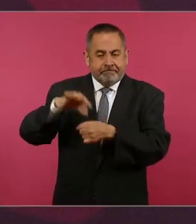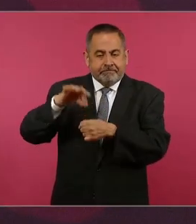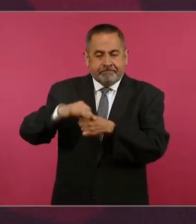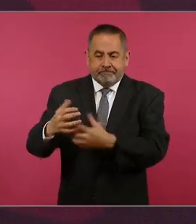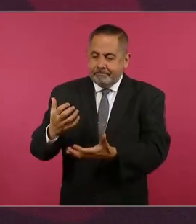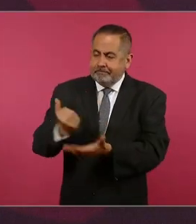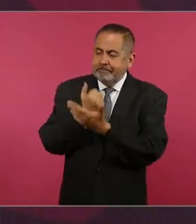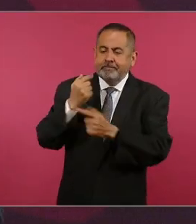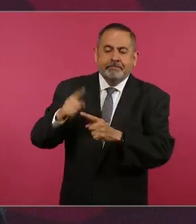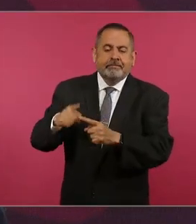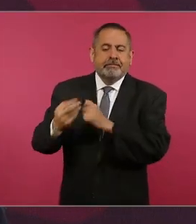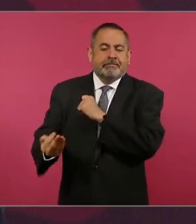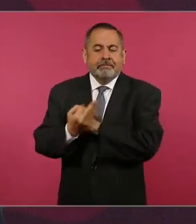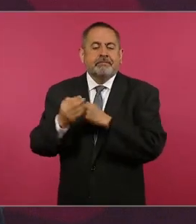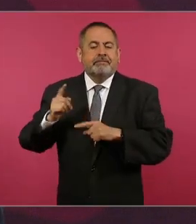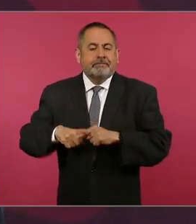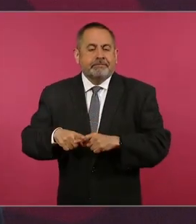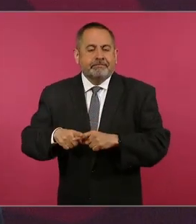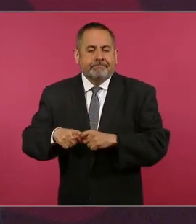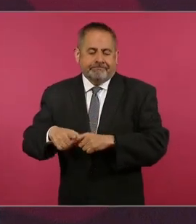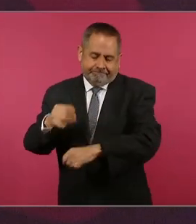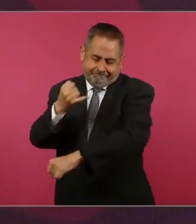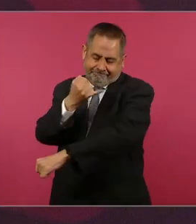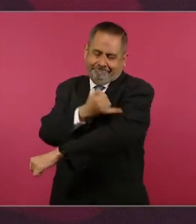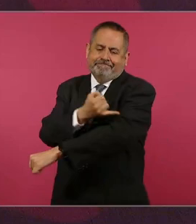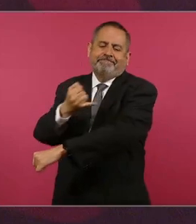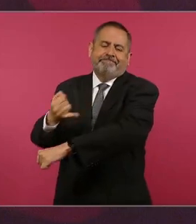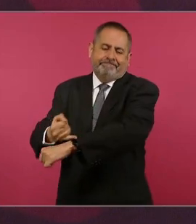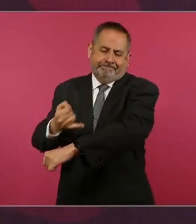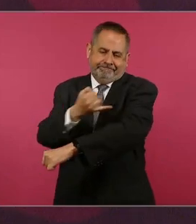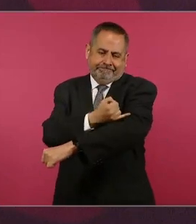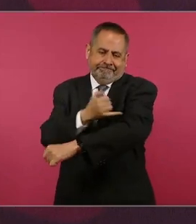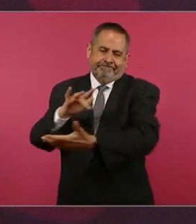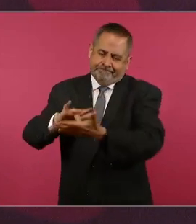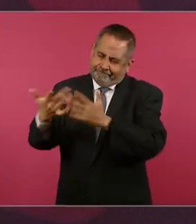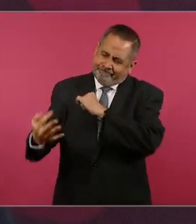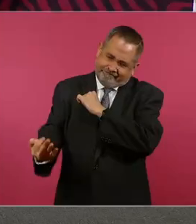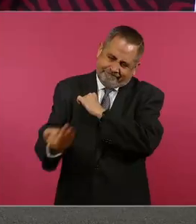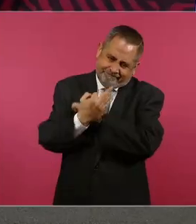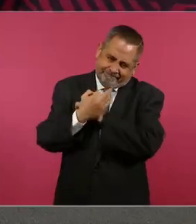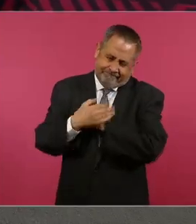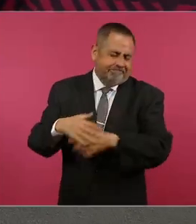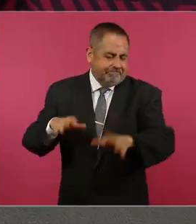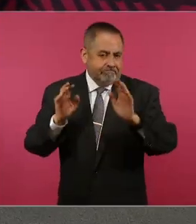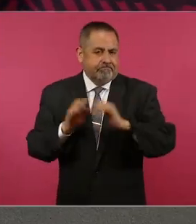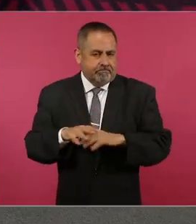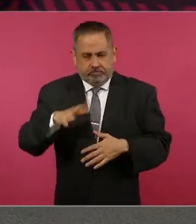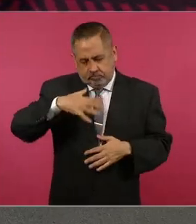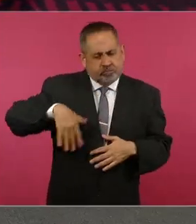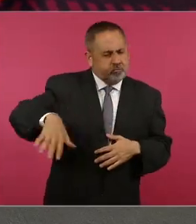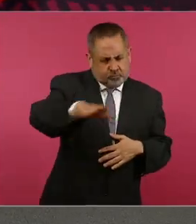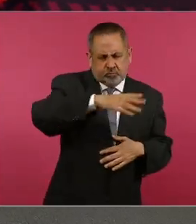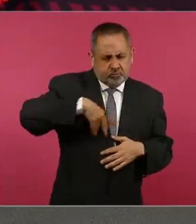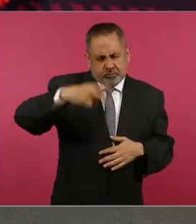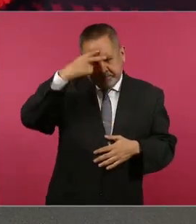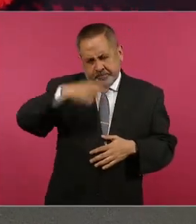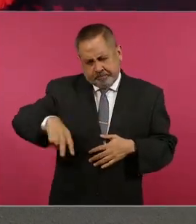ventaja? Iztapalapa digo de todo